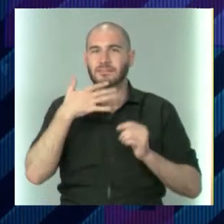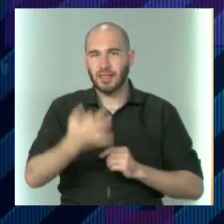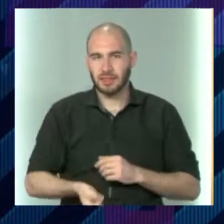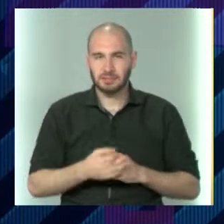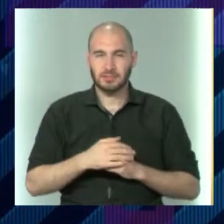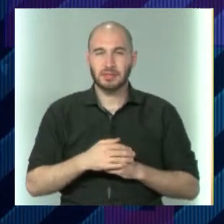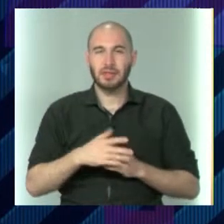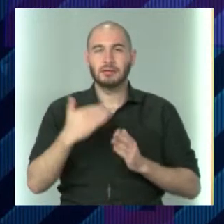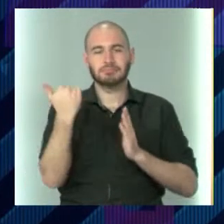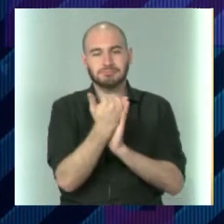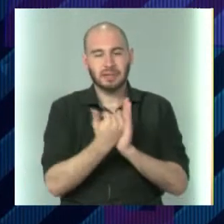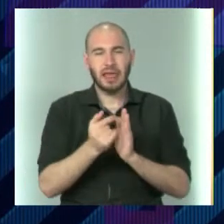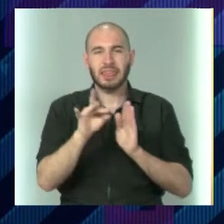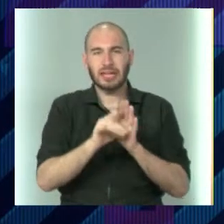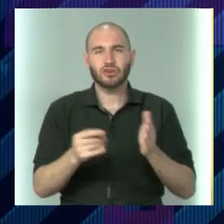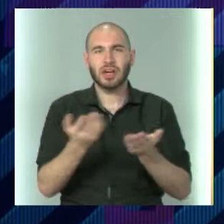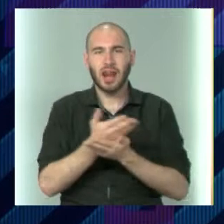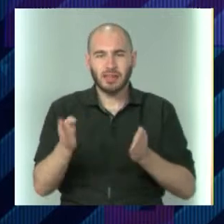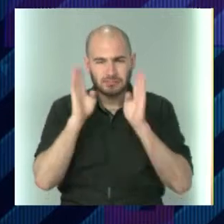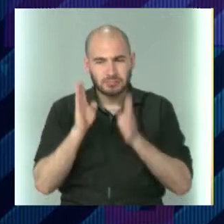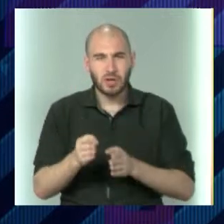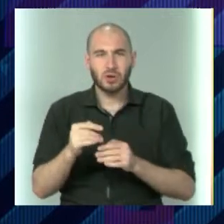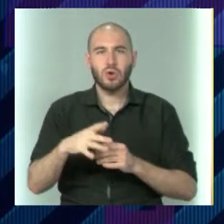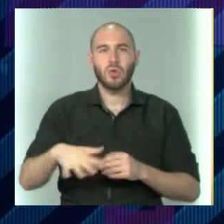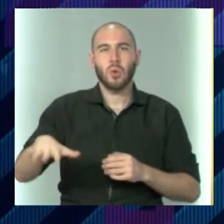La disciplina dedicada a los datos masivos se enmarca